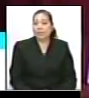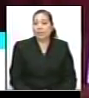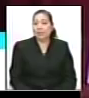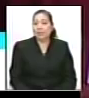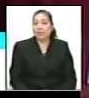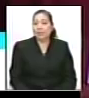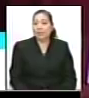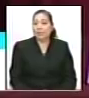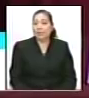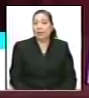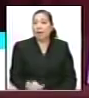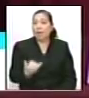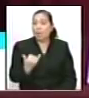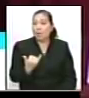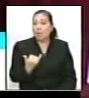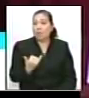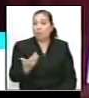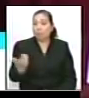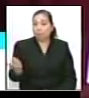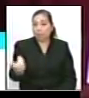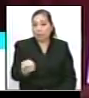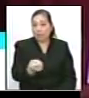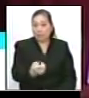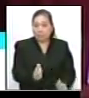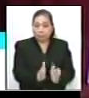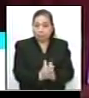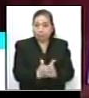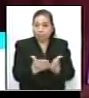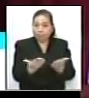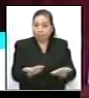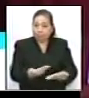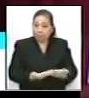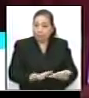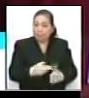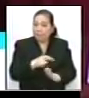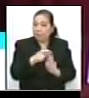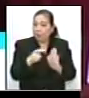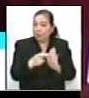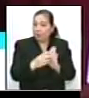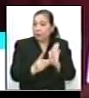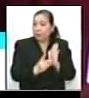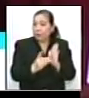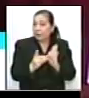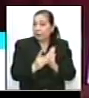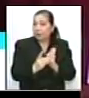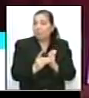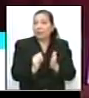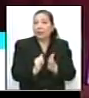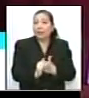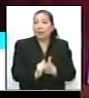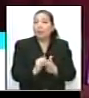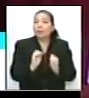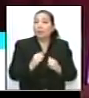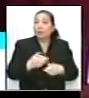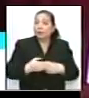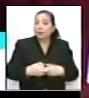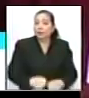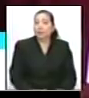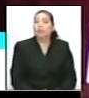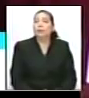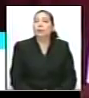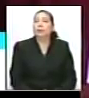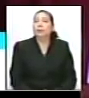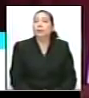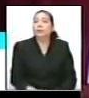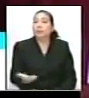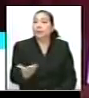Señores congresistas, se encuentra en sus carpetas el proyecto de dictamen que declara procedente el